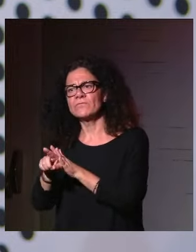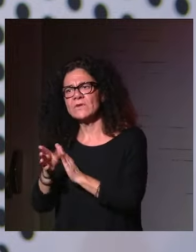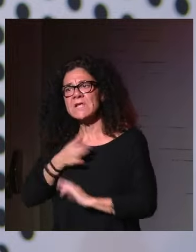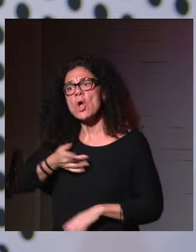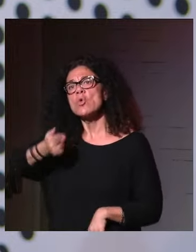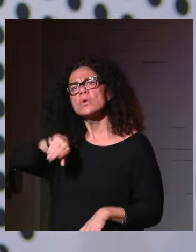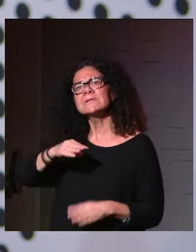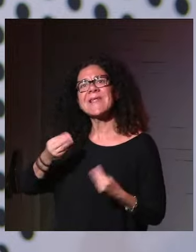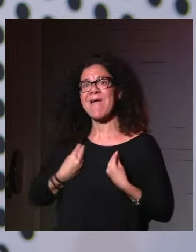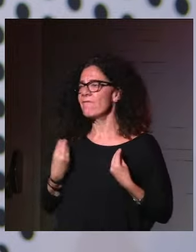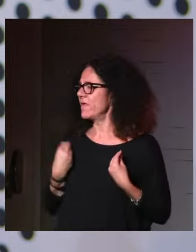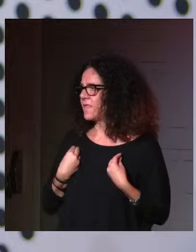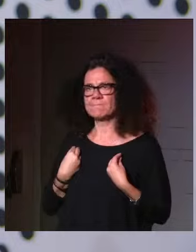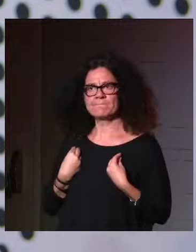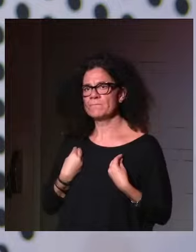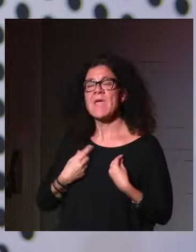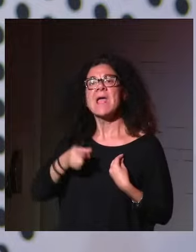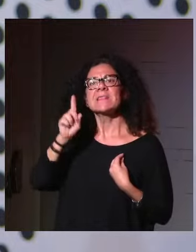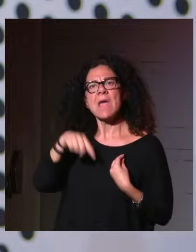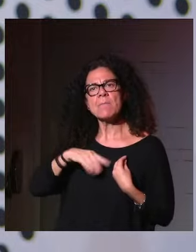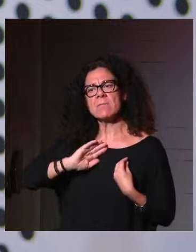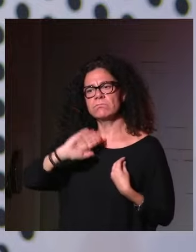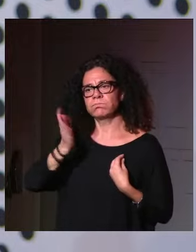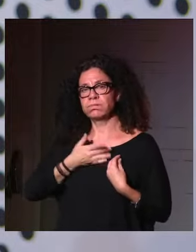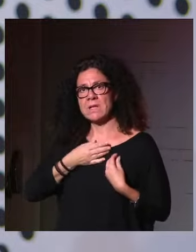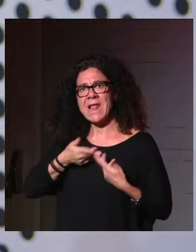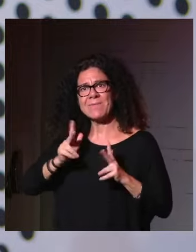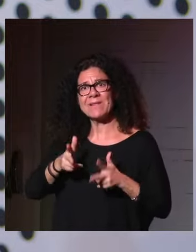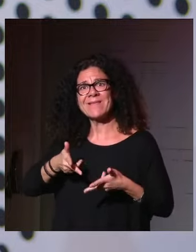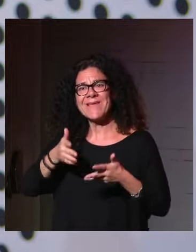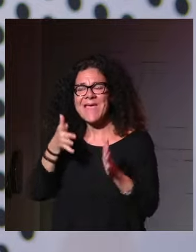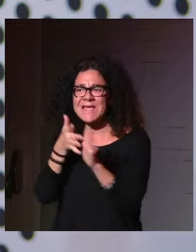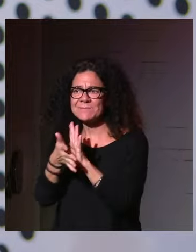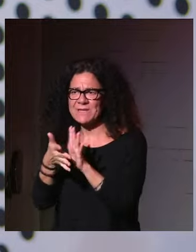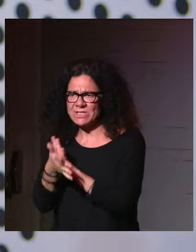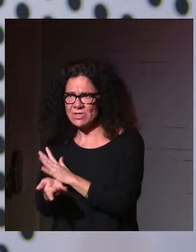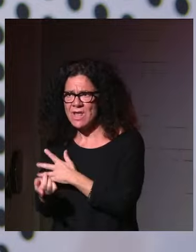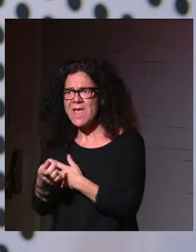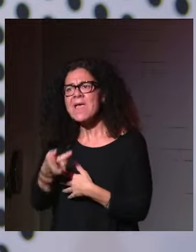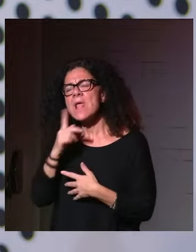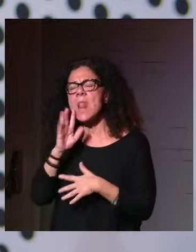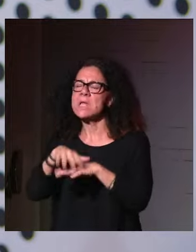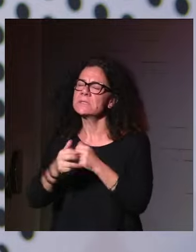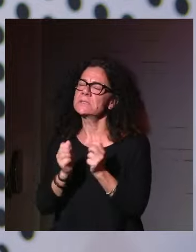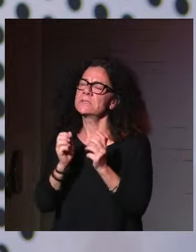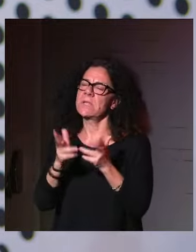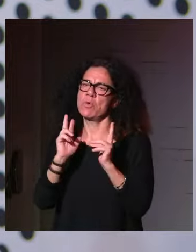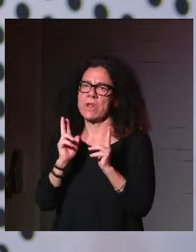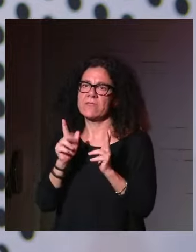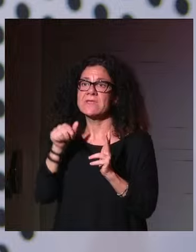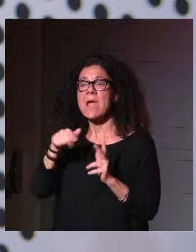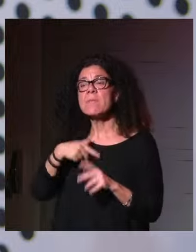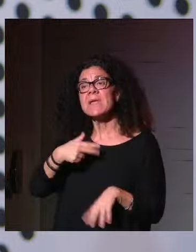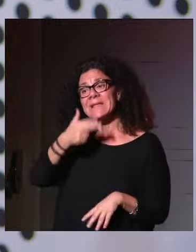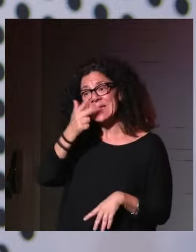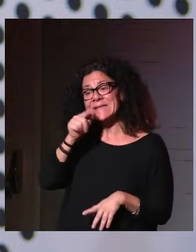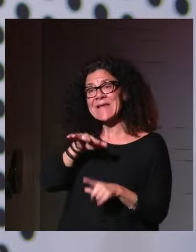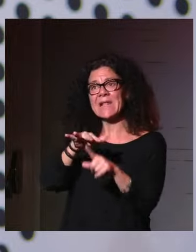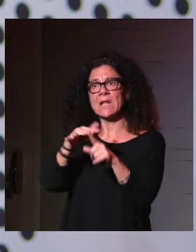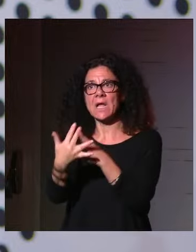nuestra vida sino que erosiona la libertad de expresión y erosiona claramente las democracias y algo que me interesa en el